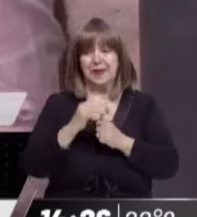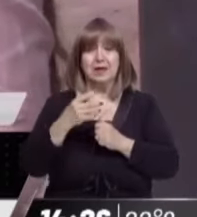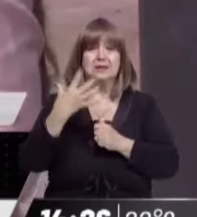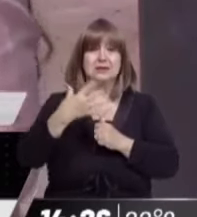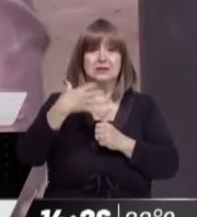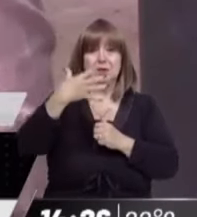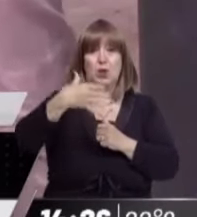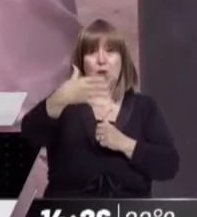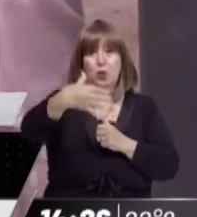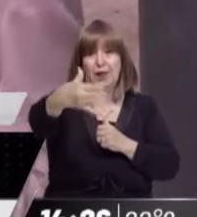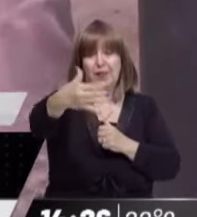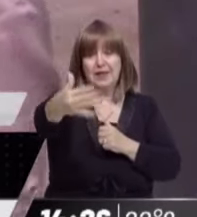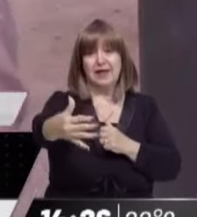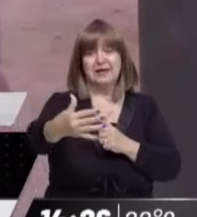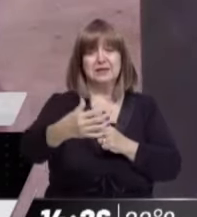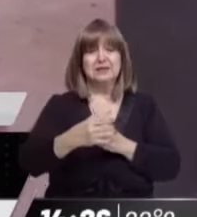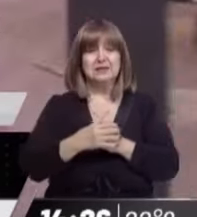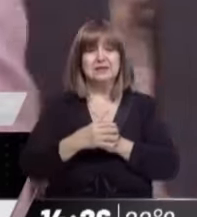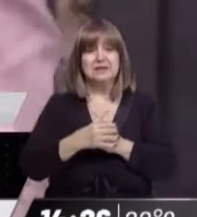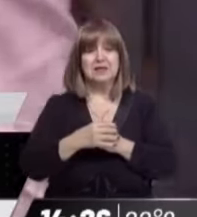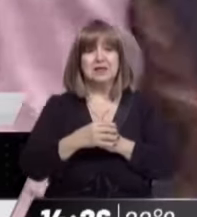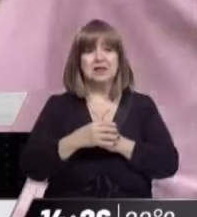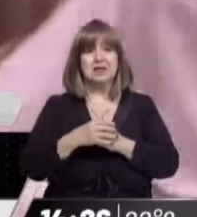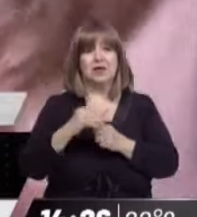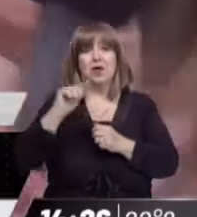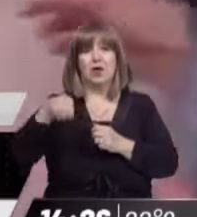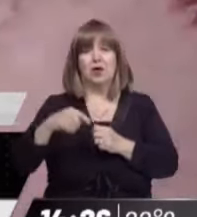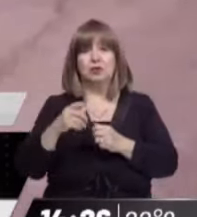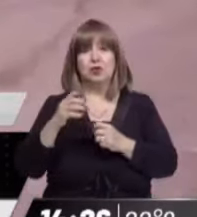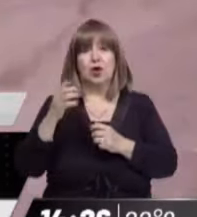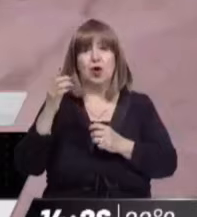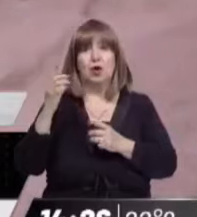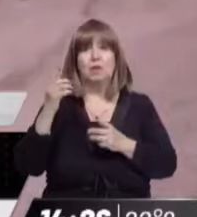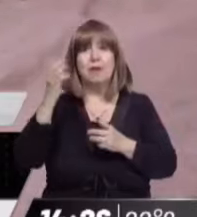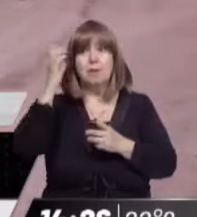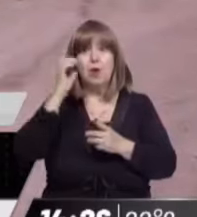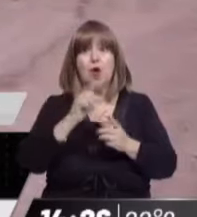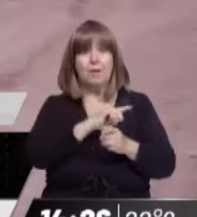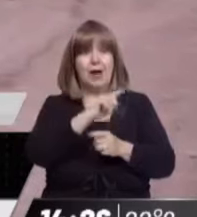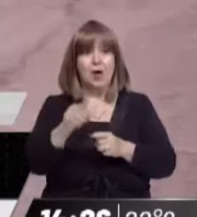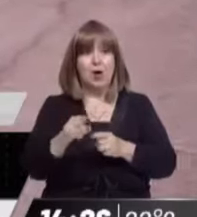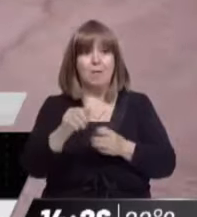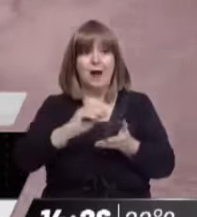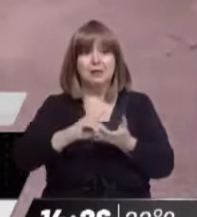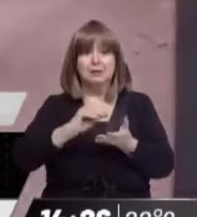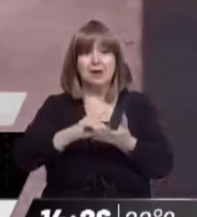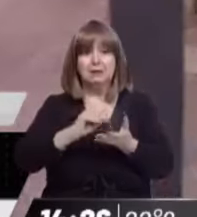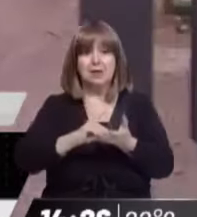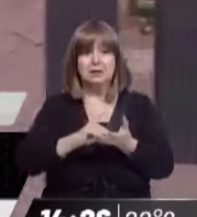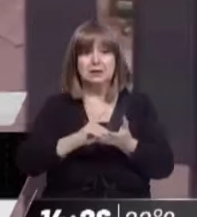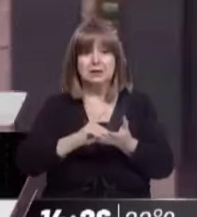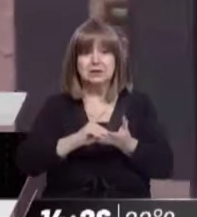por este siniestro enorme. Siguen llegando bomberos, nos corremos penoso, un poquito, fíjense penoso ustedes cómo